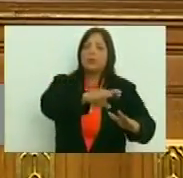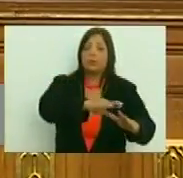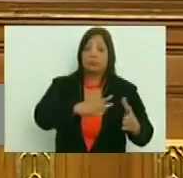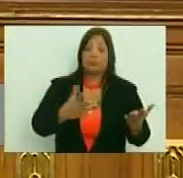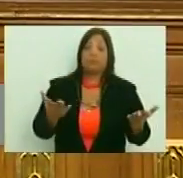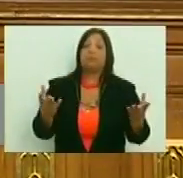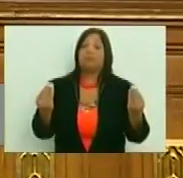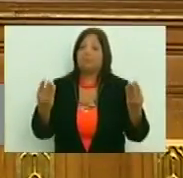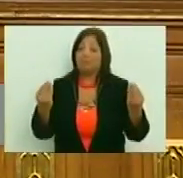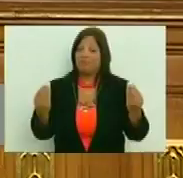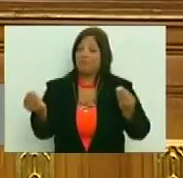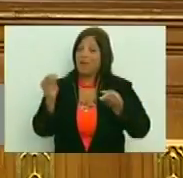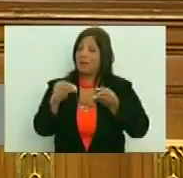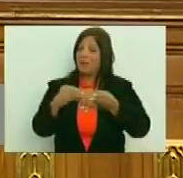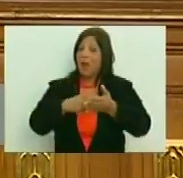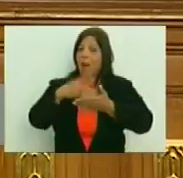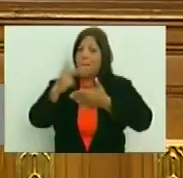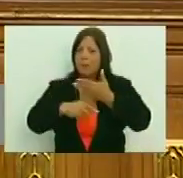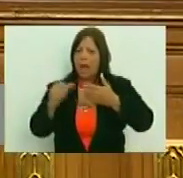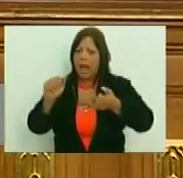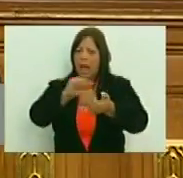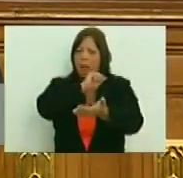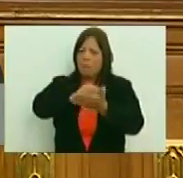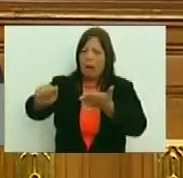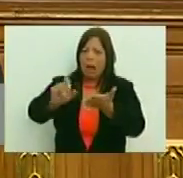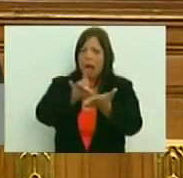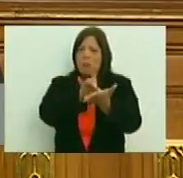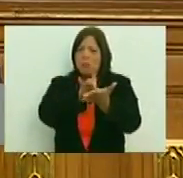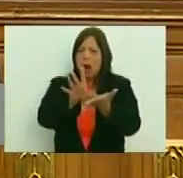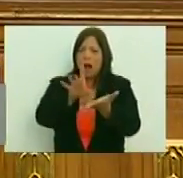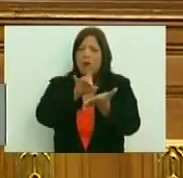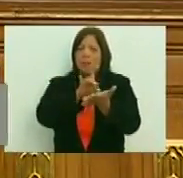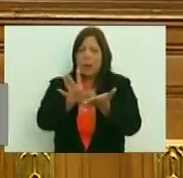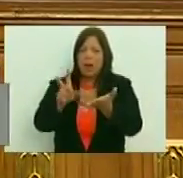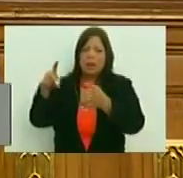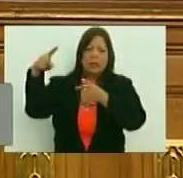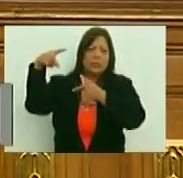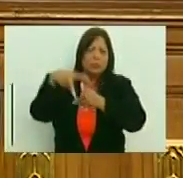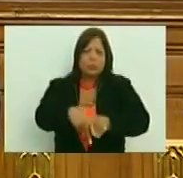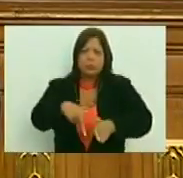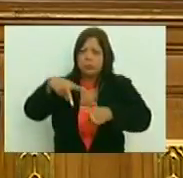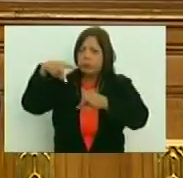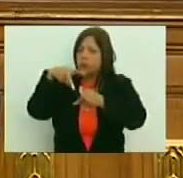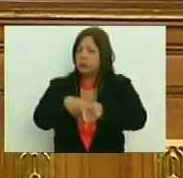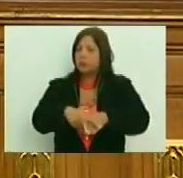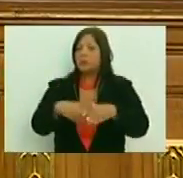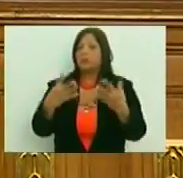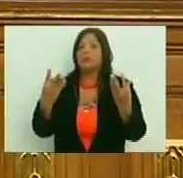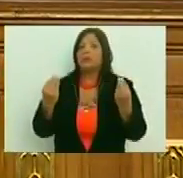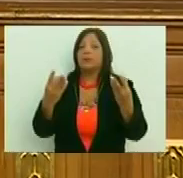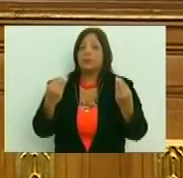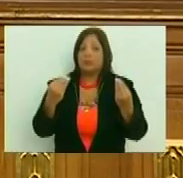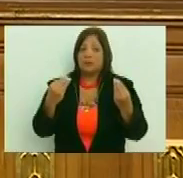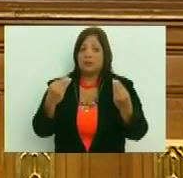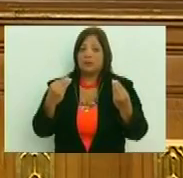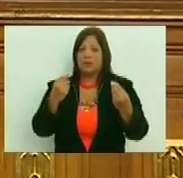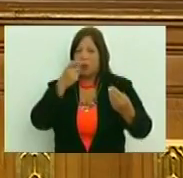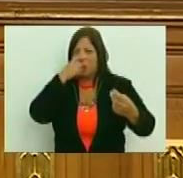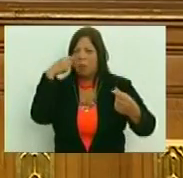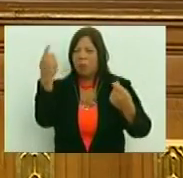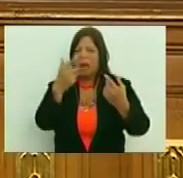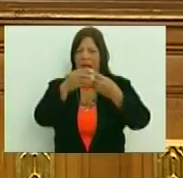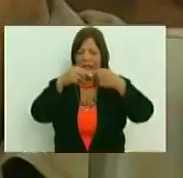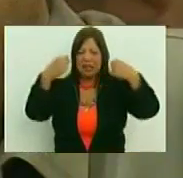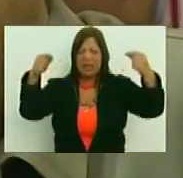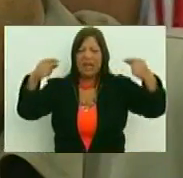estado sometido a planes de derrocamiento, ha estado sometido al escarnio público,